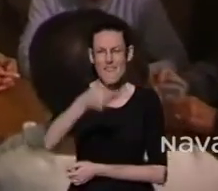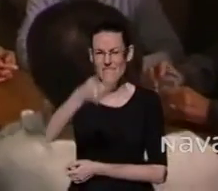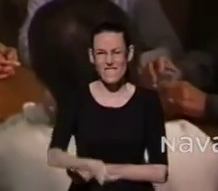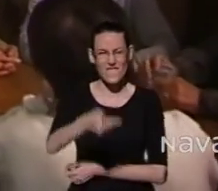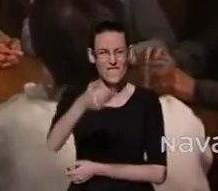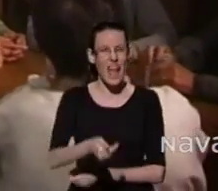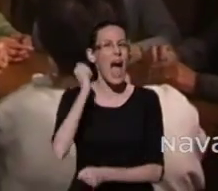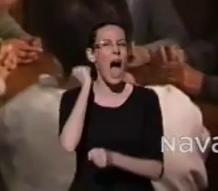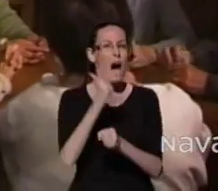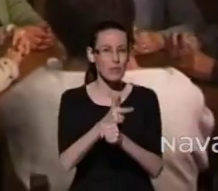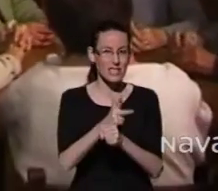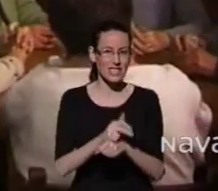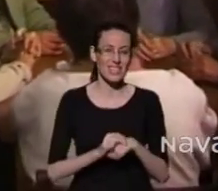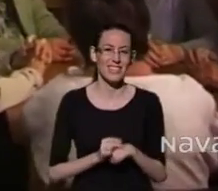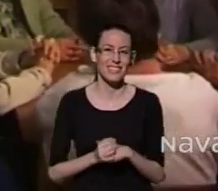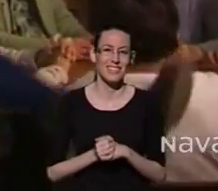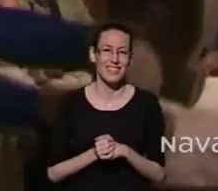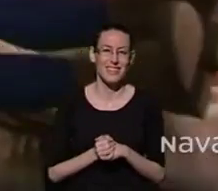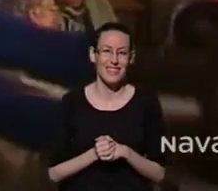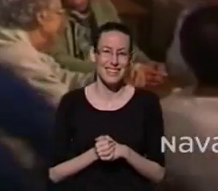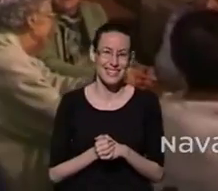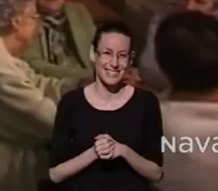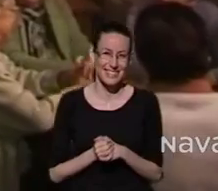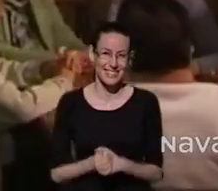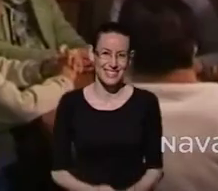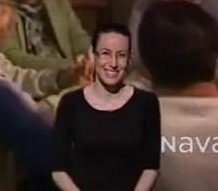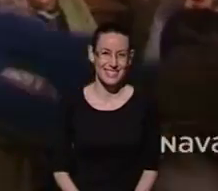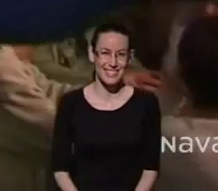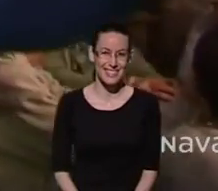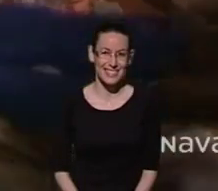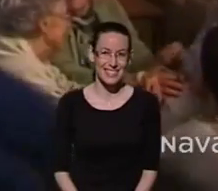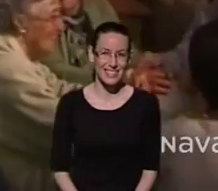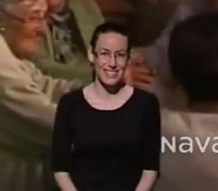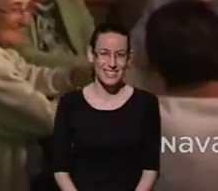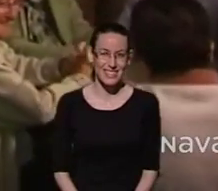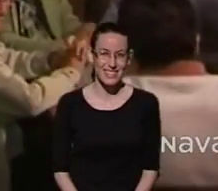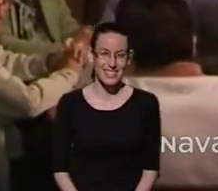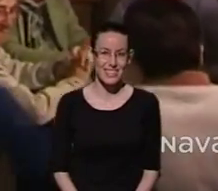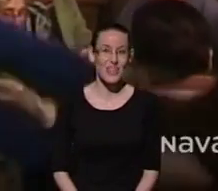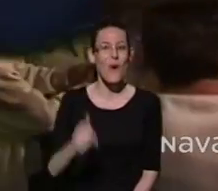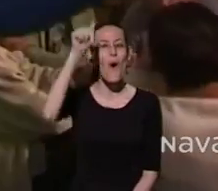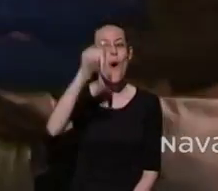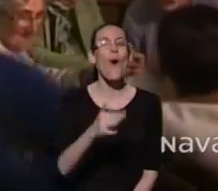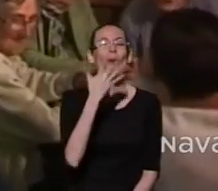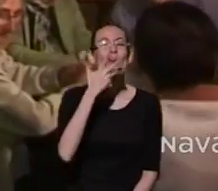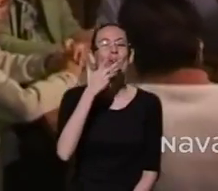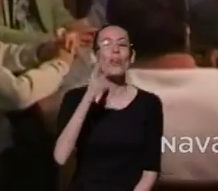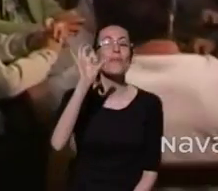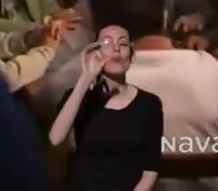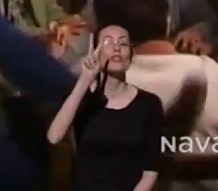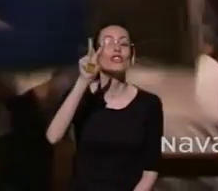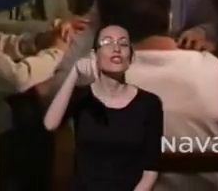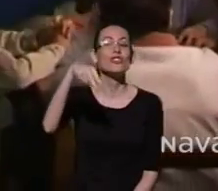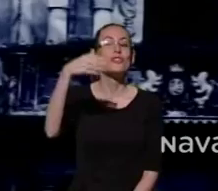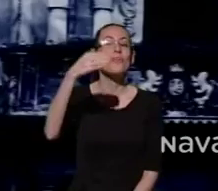las apuestas. Y las de Ricky Olas. ¡Venga! ¡Oh! ¡Hoy levantamos Sumilla! ¡Venga, que ya tienes